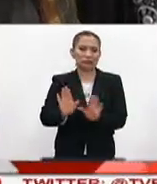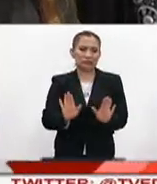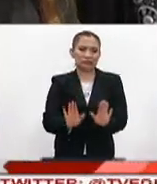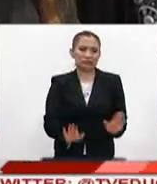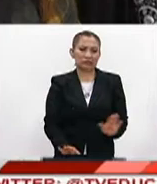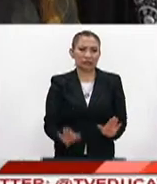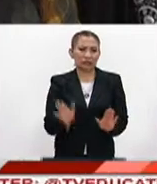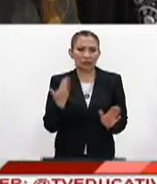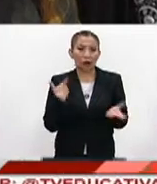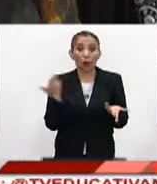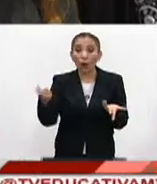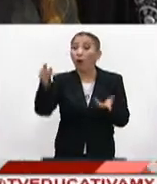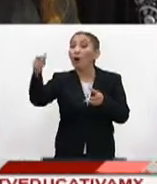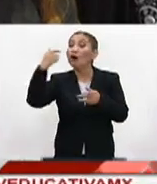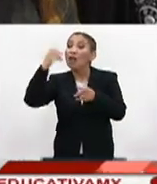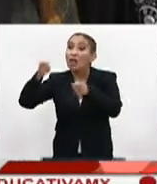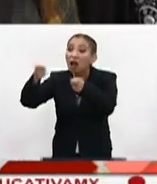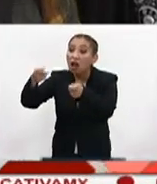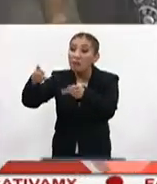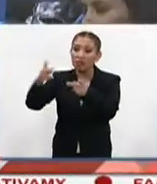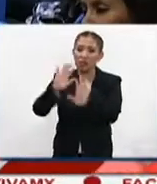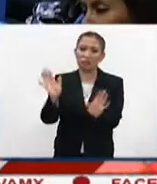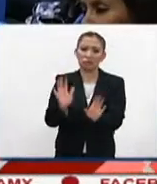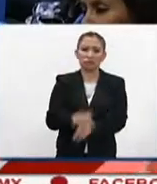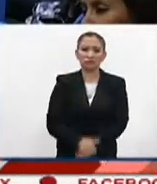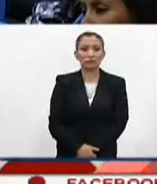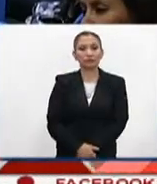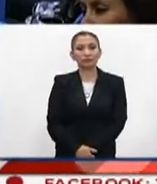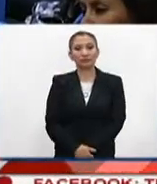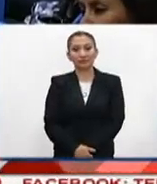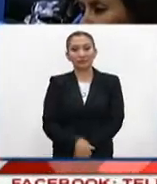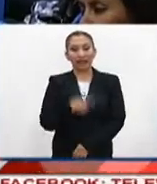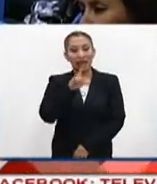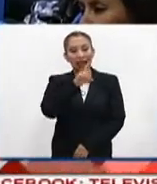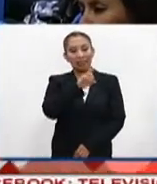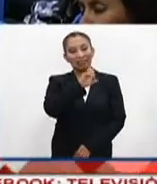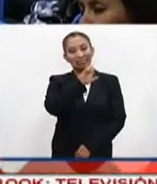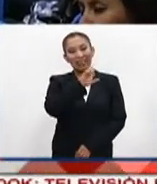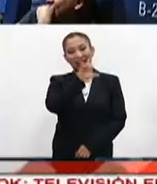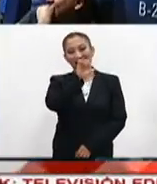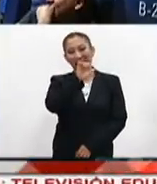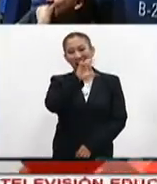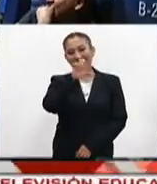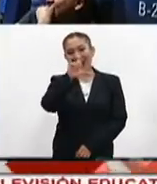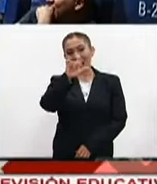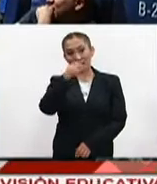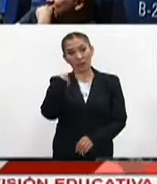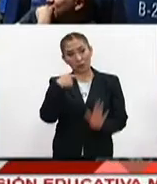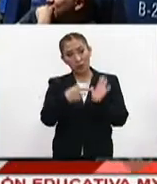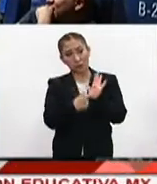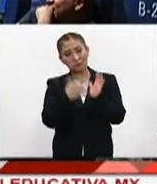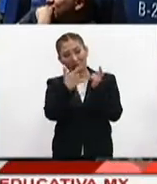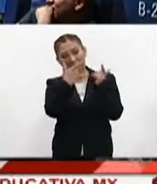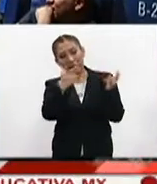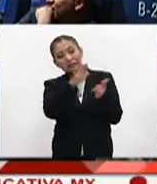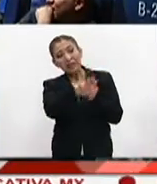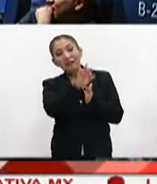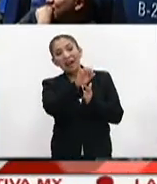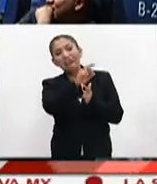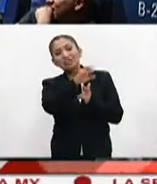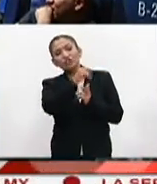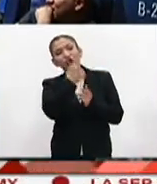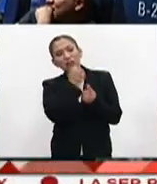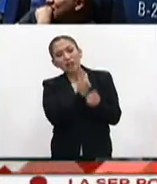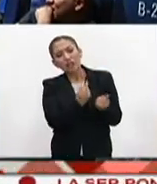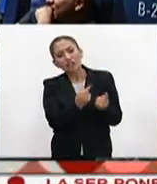ni que un distribuidor no la quisiera. De la calle es un filme con elementos fantásticos que narra la vida de Francisco, un